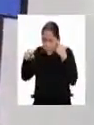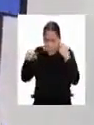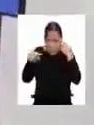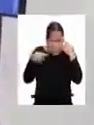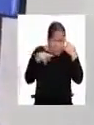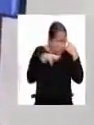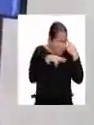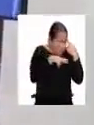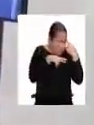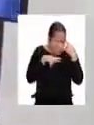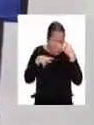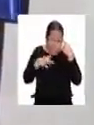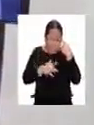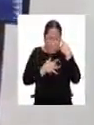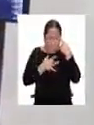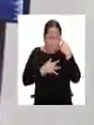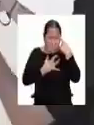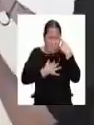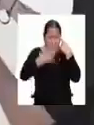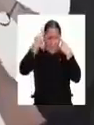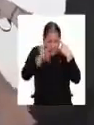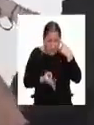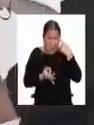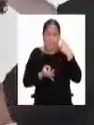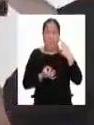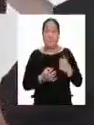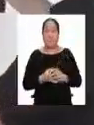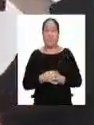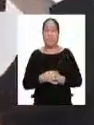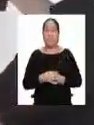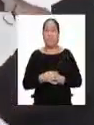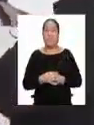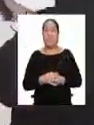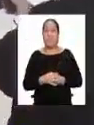esto sea mucho más real.